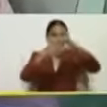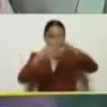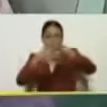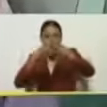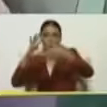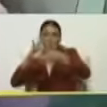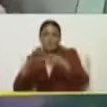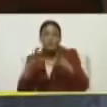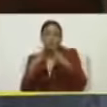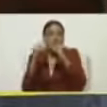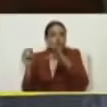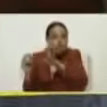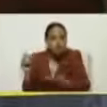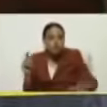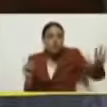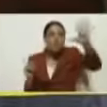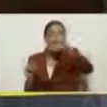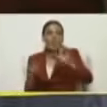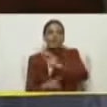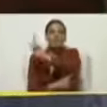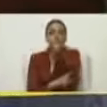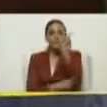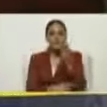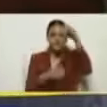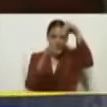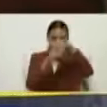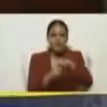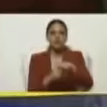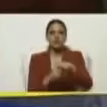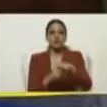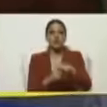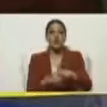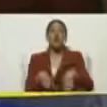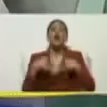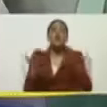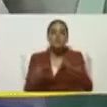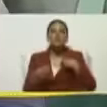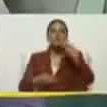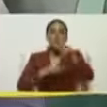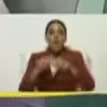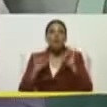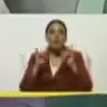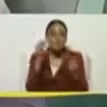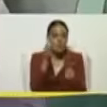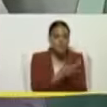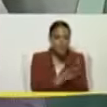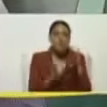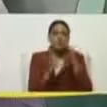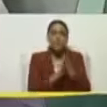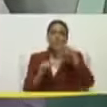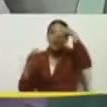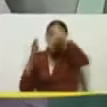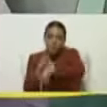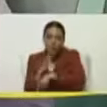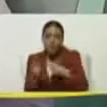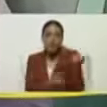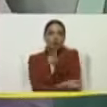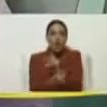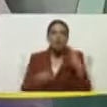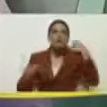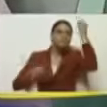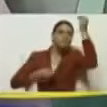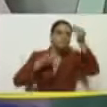largo y ancho del territorio nacional. Por eso ese fondo económico que he venido pensando desde hace